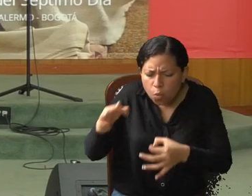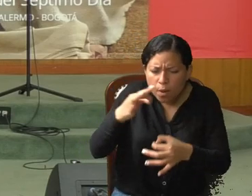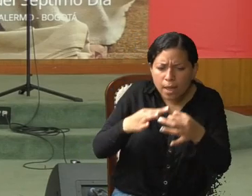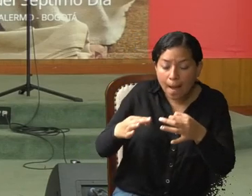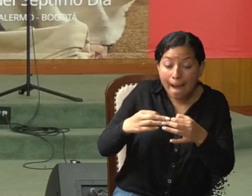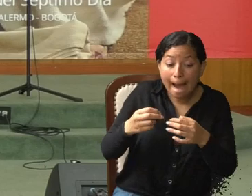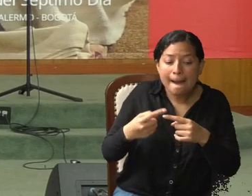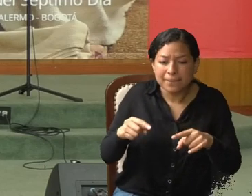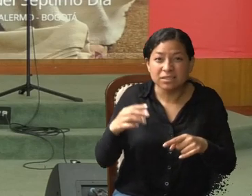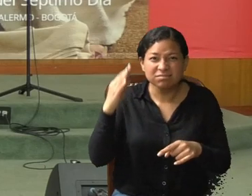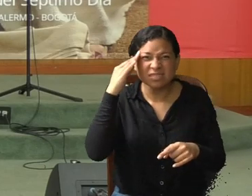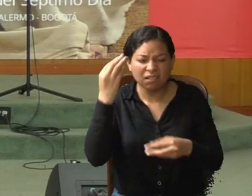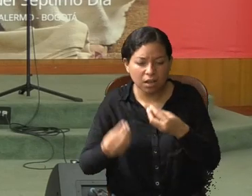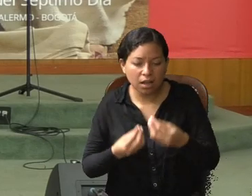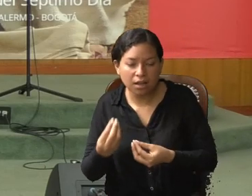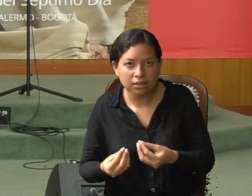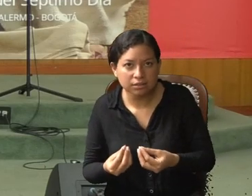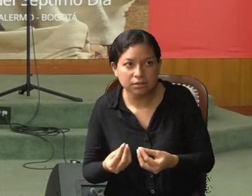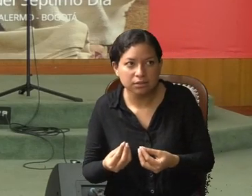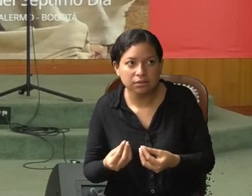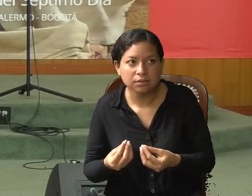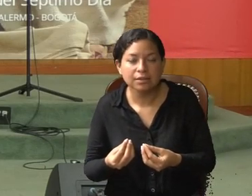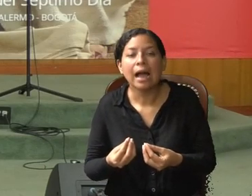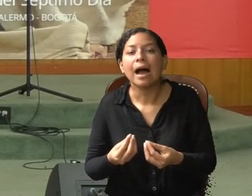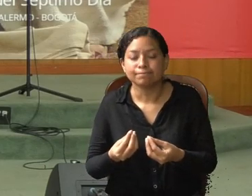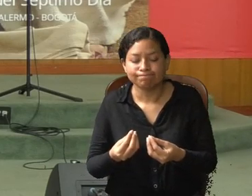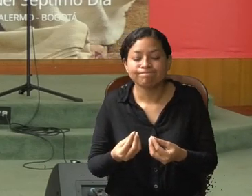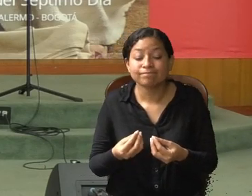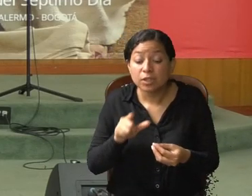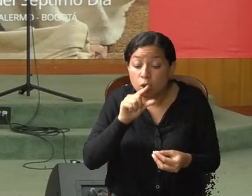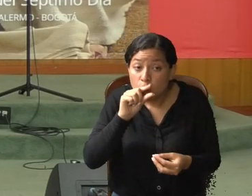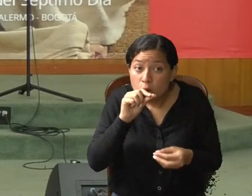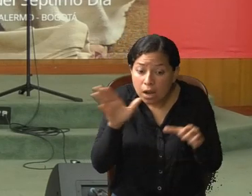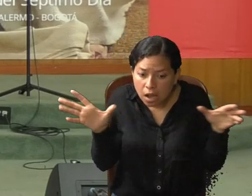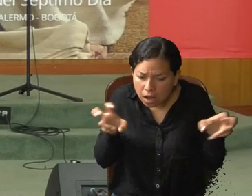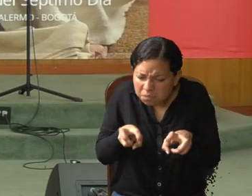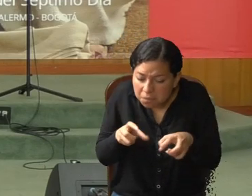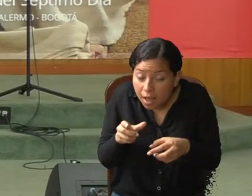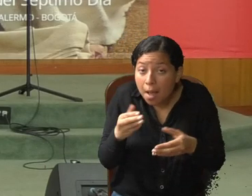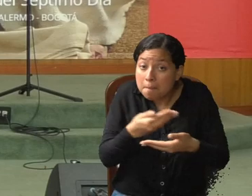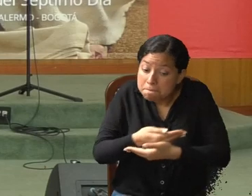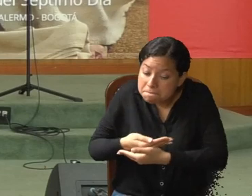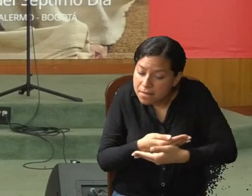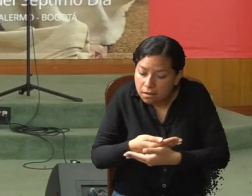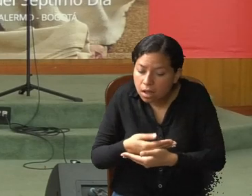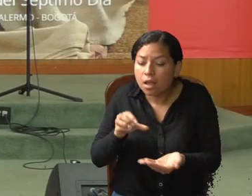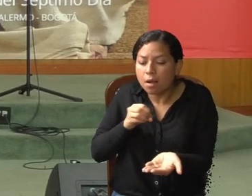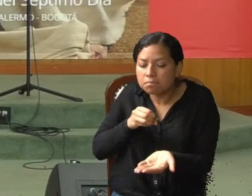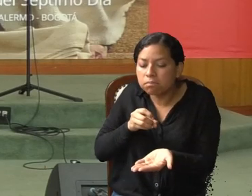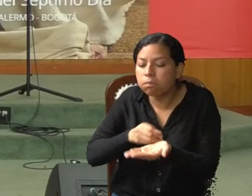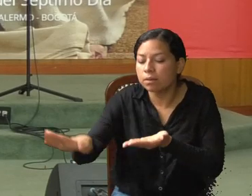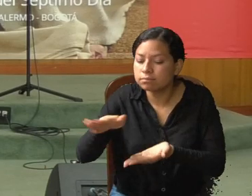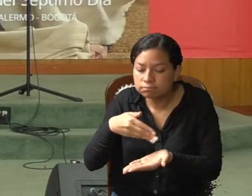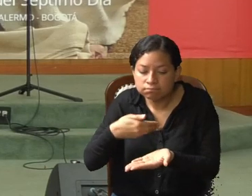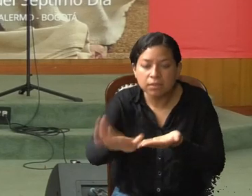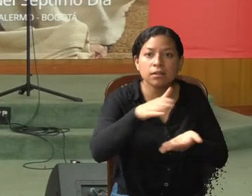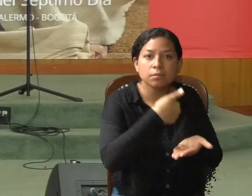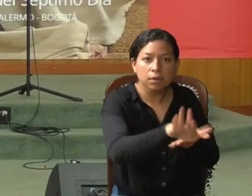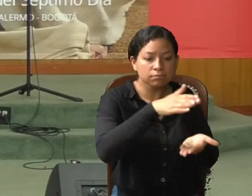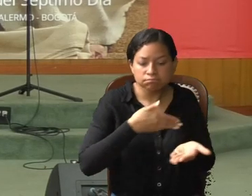Muy bien, los tiran prácticamente del nido para que ellos, cayendo logren abrir sus alas y comiencen a